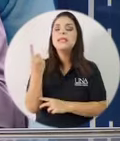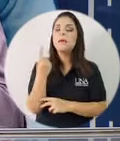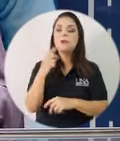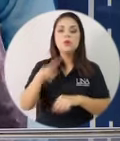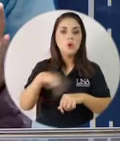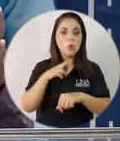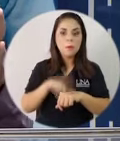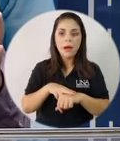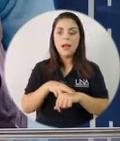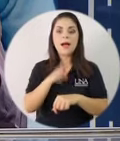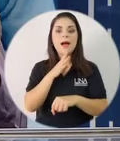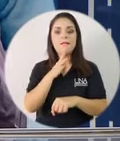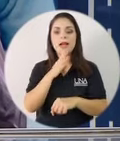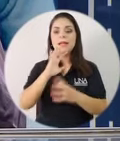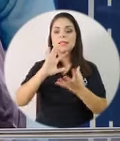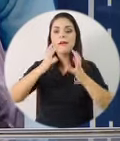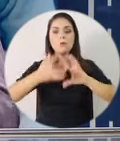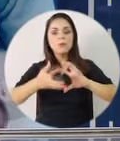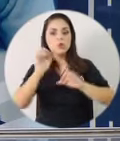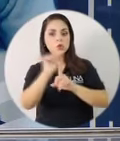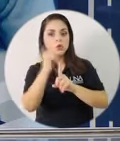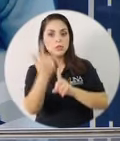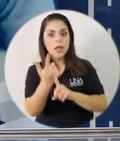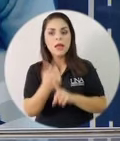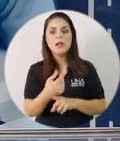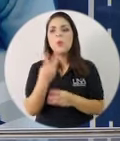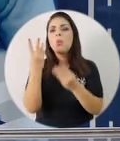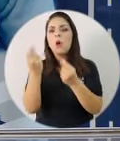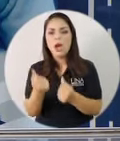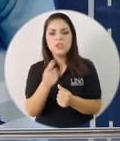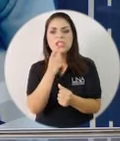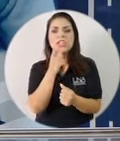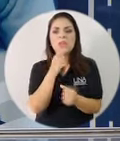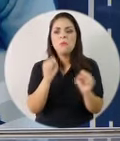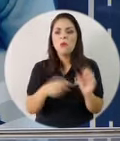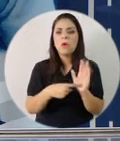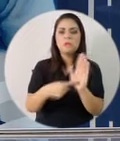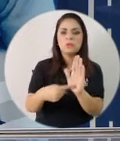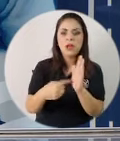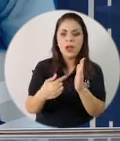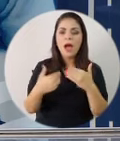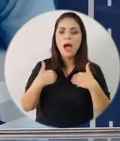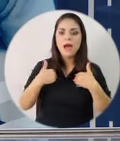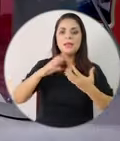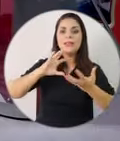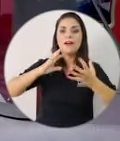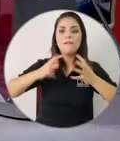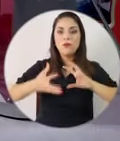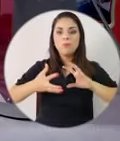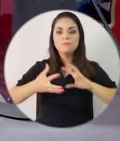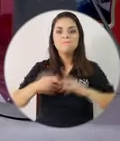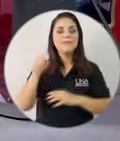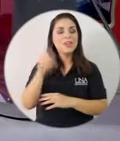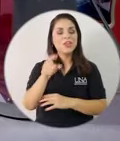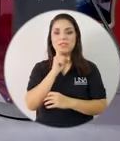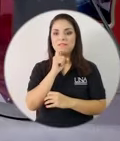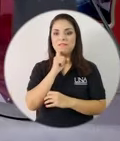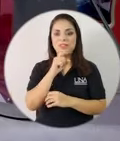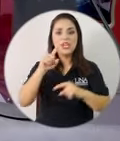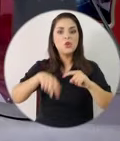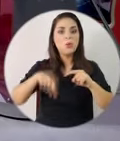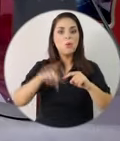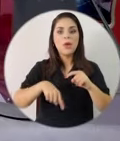Es muy común que se use la palabra transformación social, pero ¿quiénes pueden demostrar cómo es que están transformando la sociedad? Eso es muy difícil